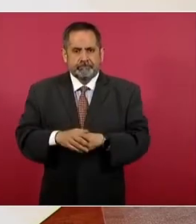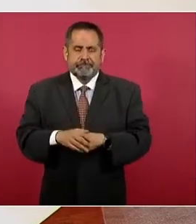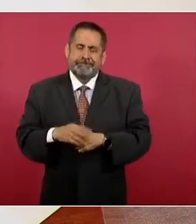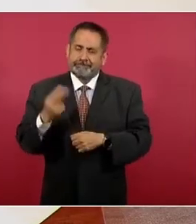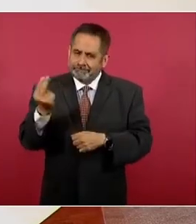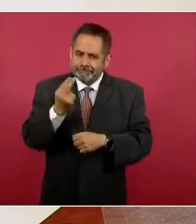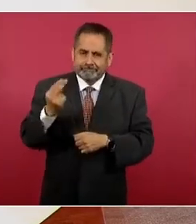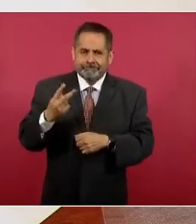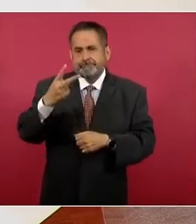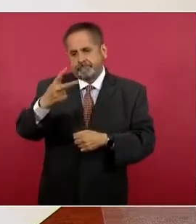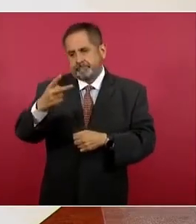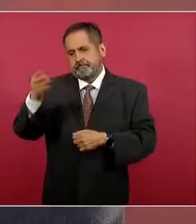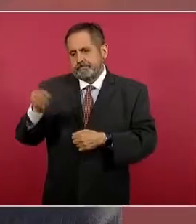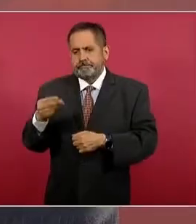2/3 partes.